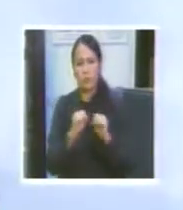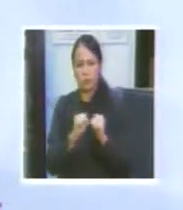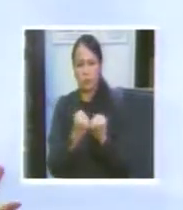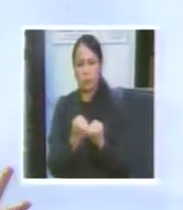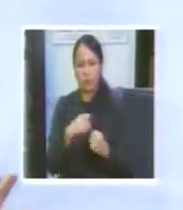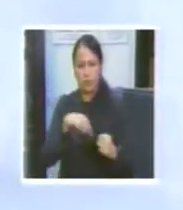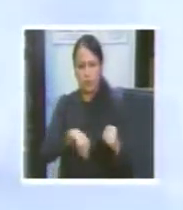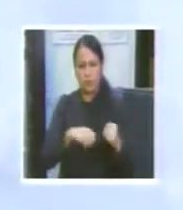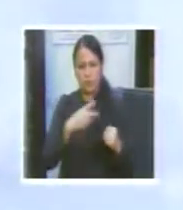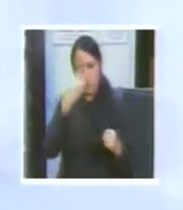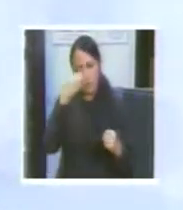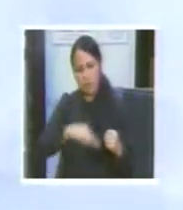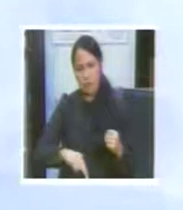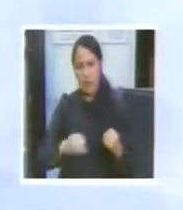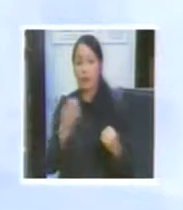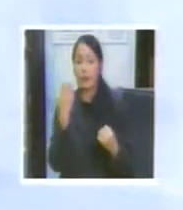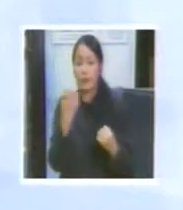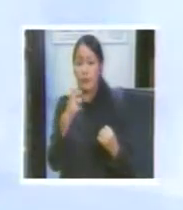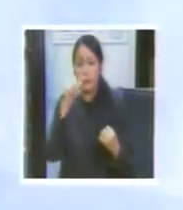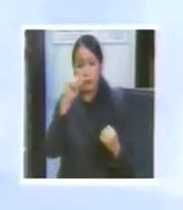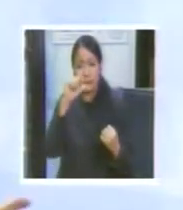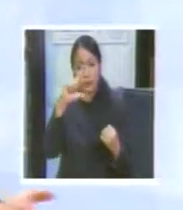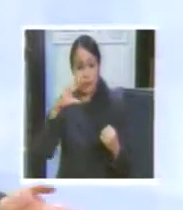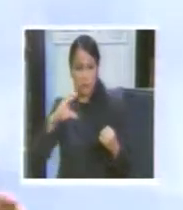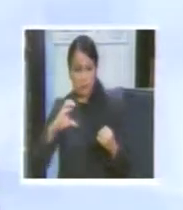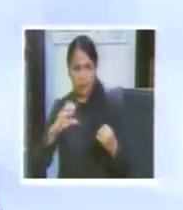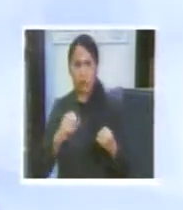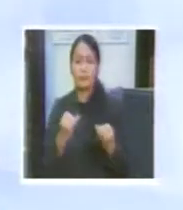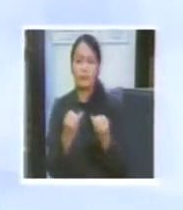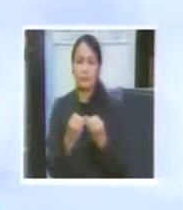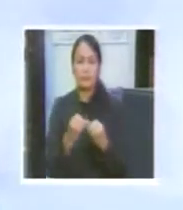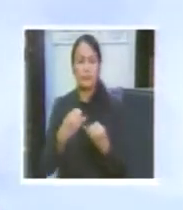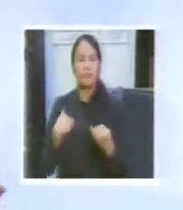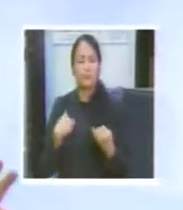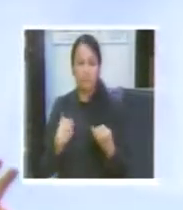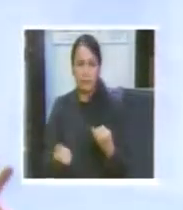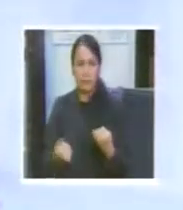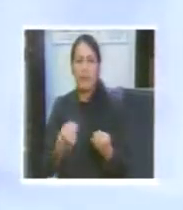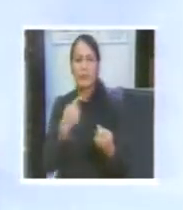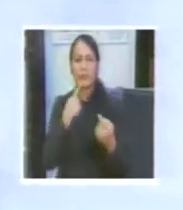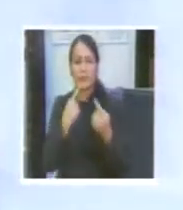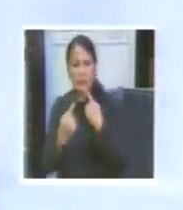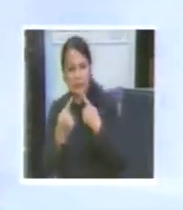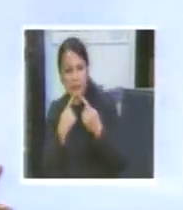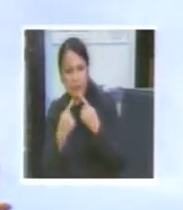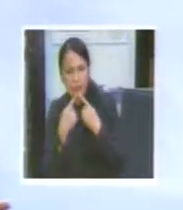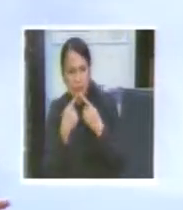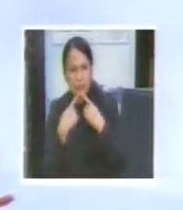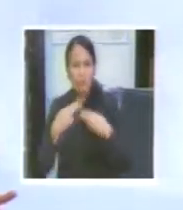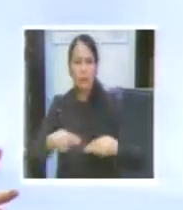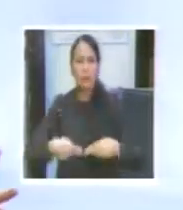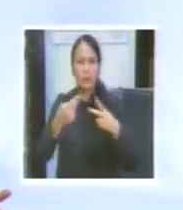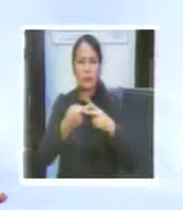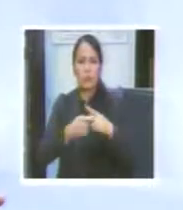esa fue la gran racionalidad del Tratado de Libre Comercio, que, como se ha dicho, se empezó a negociar en